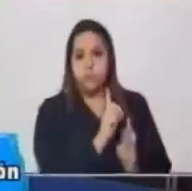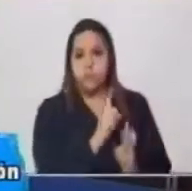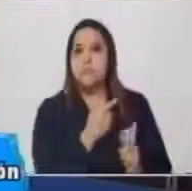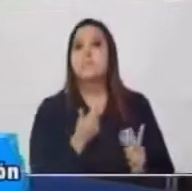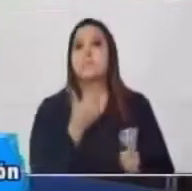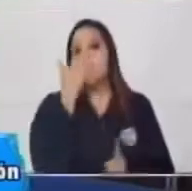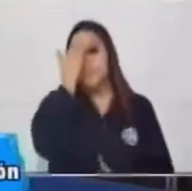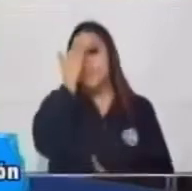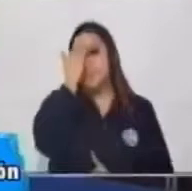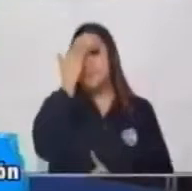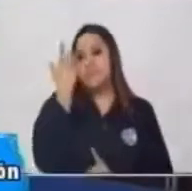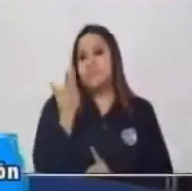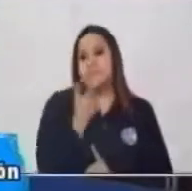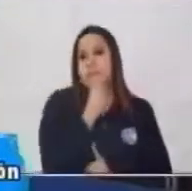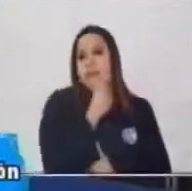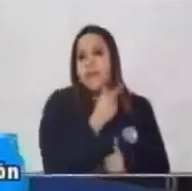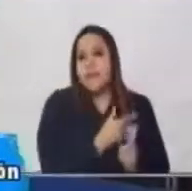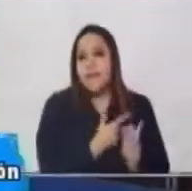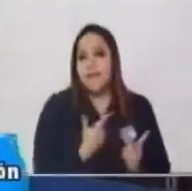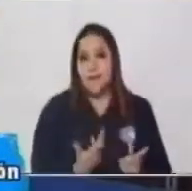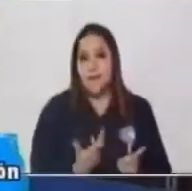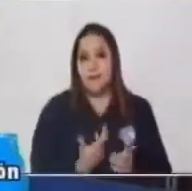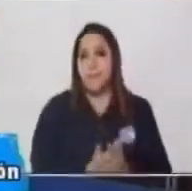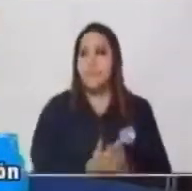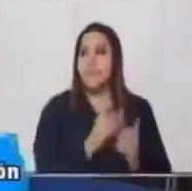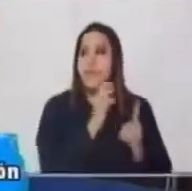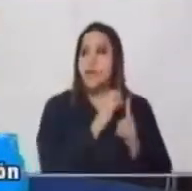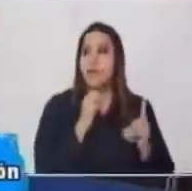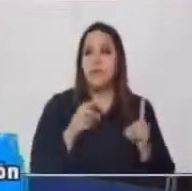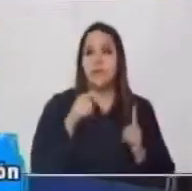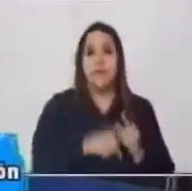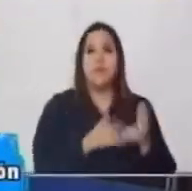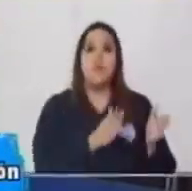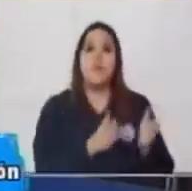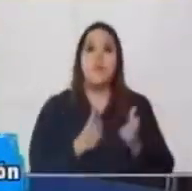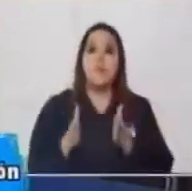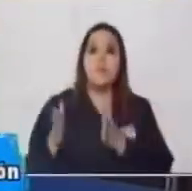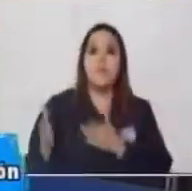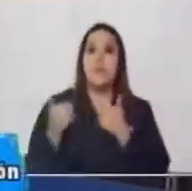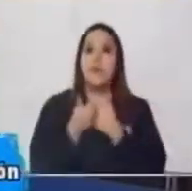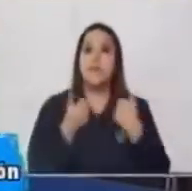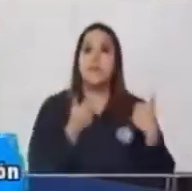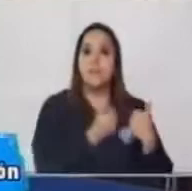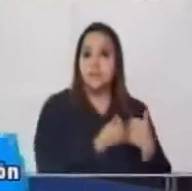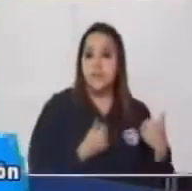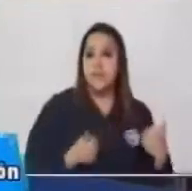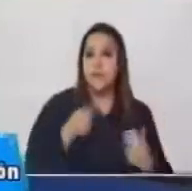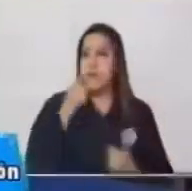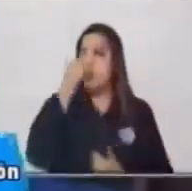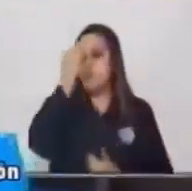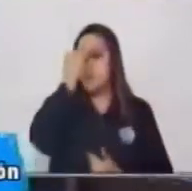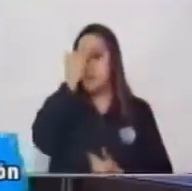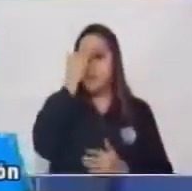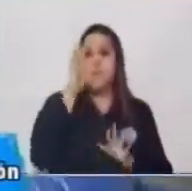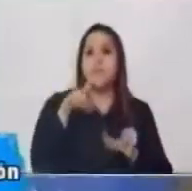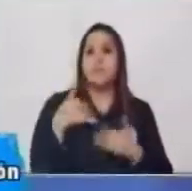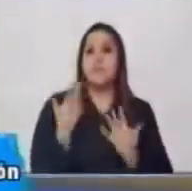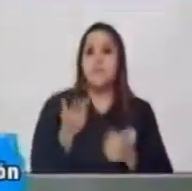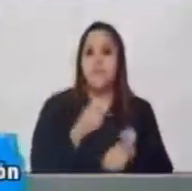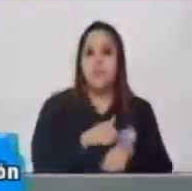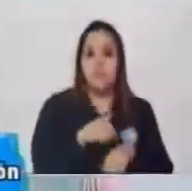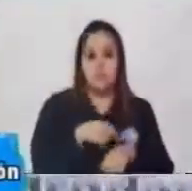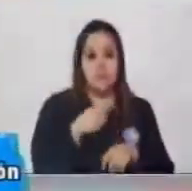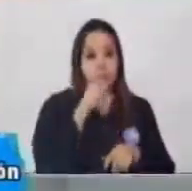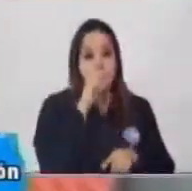hablando. Entonces ahora lo vamos a clasificar en nuestro pizarrón y espero que tú lo estés haciendo al mismo tiempo en tu